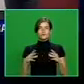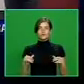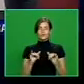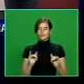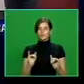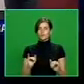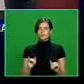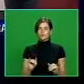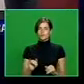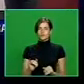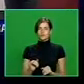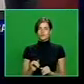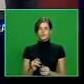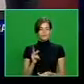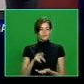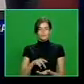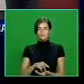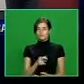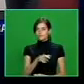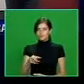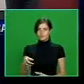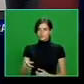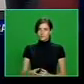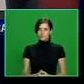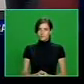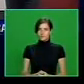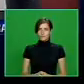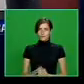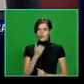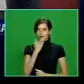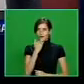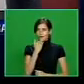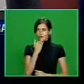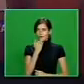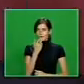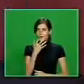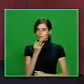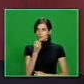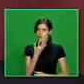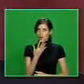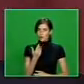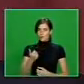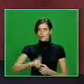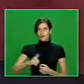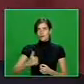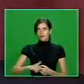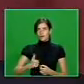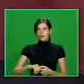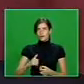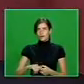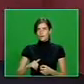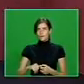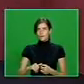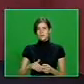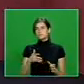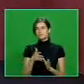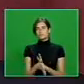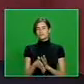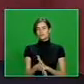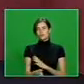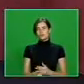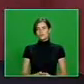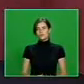la ahí presente bueno la cosa está muy muy buena en Maracaibo en el sentido que